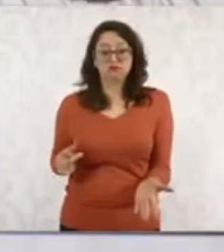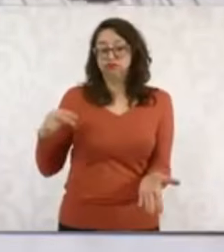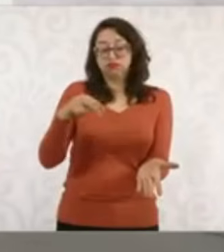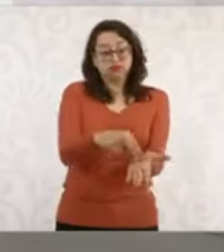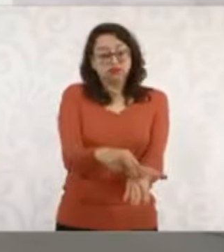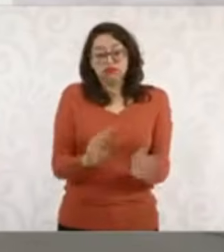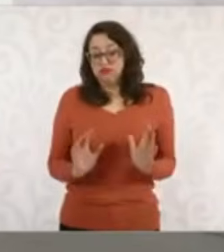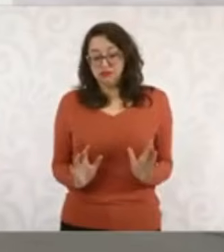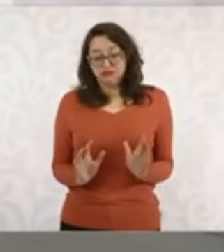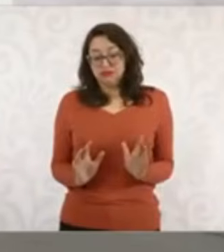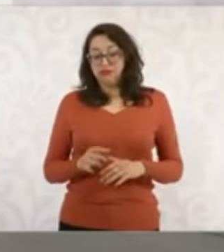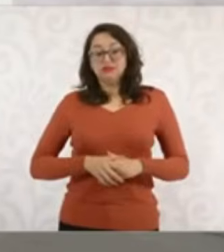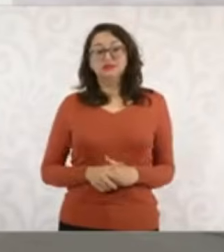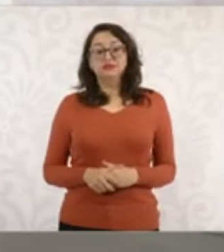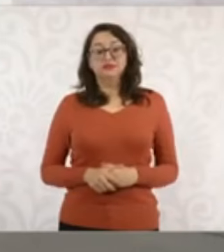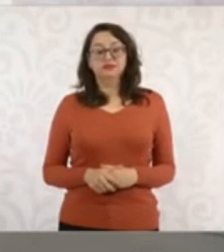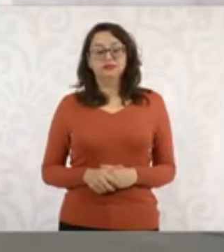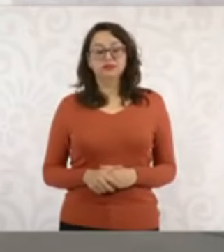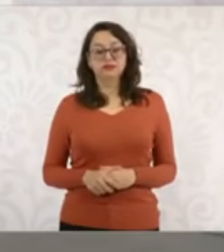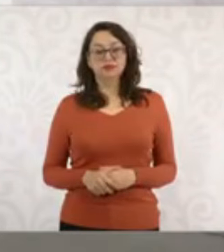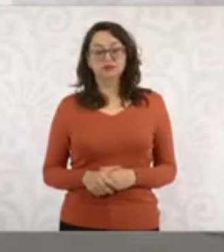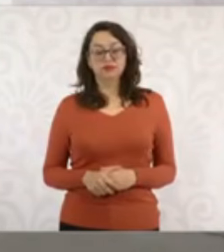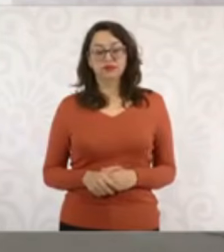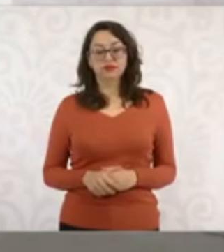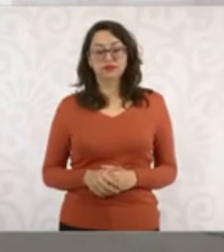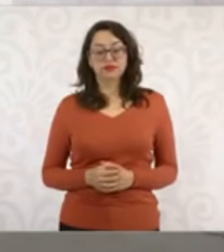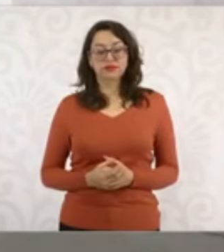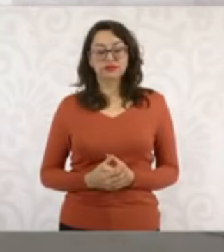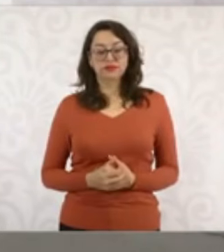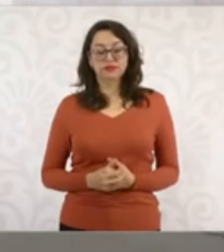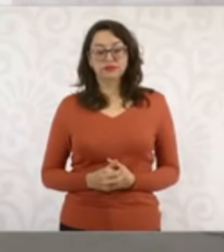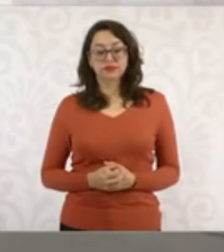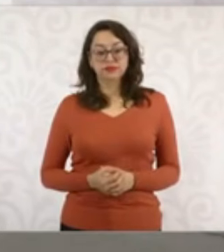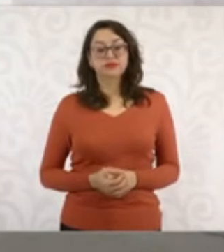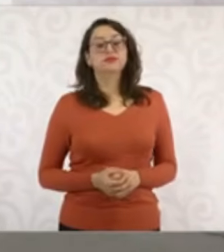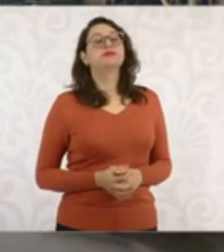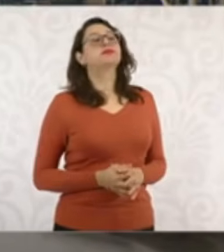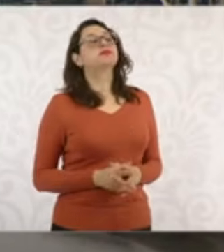dijo la entrega voluntaria de Ryan Wedding. Sí.